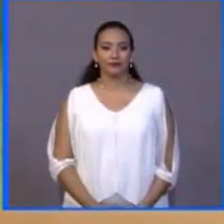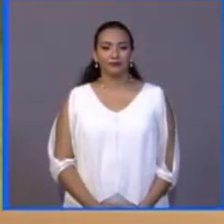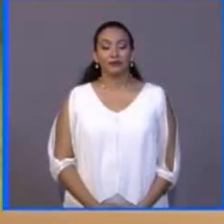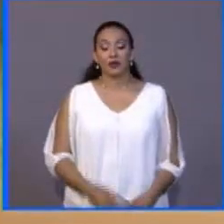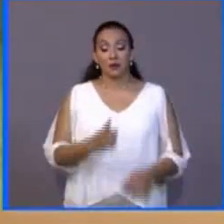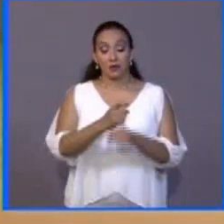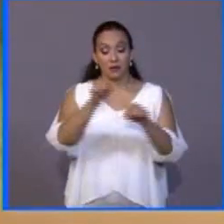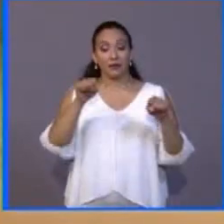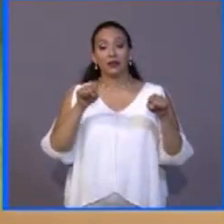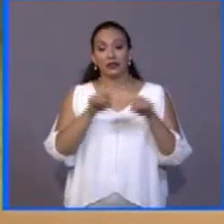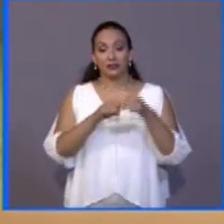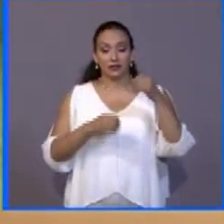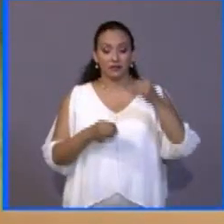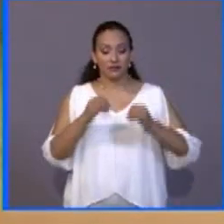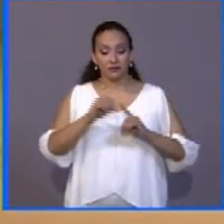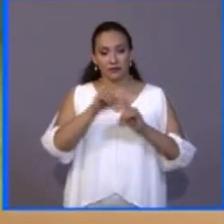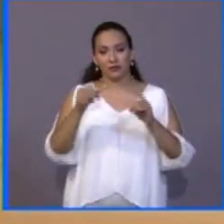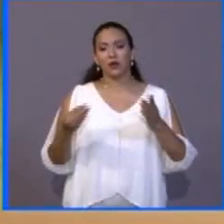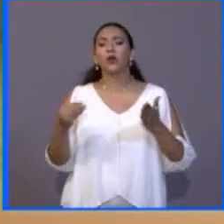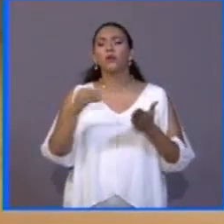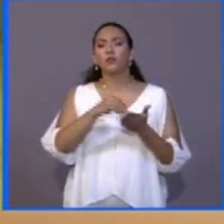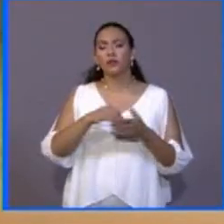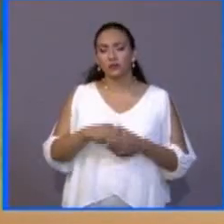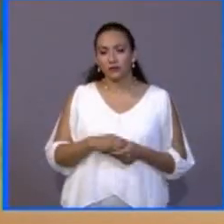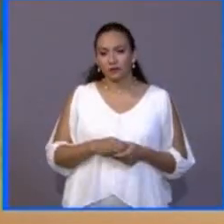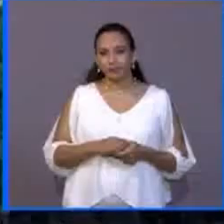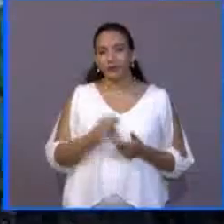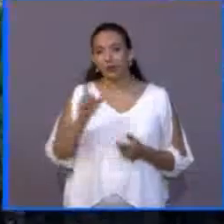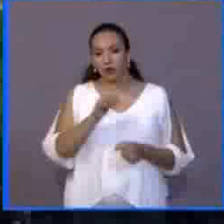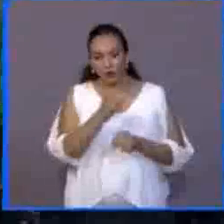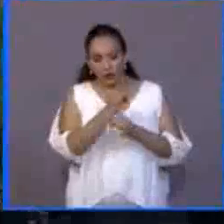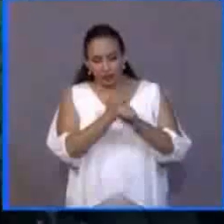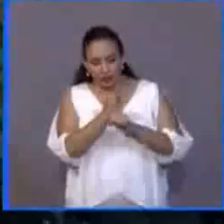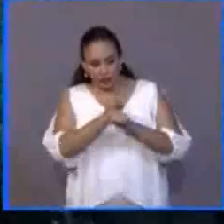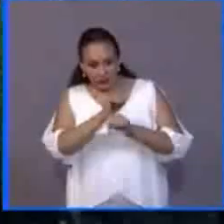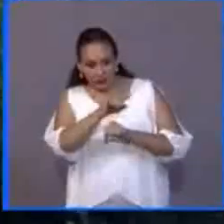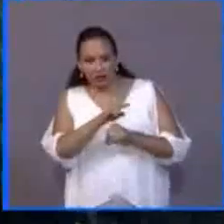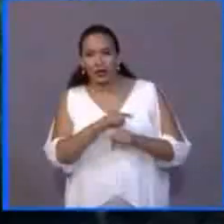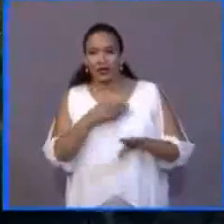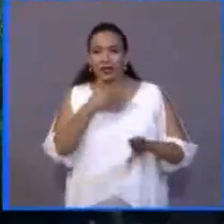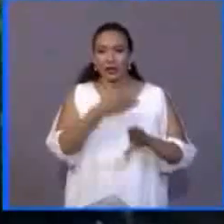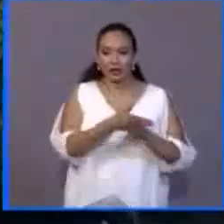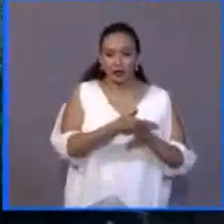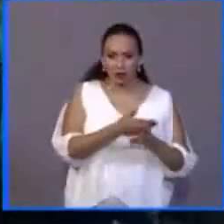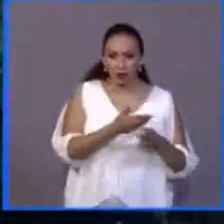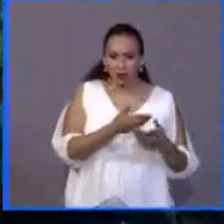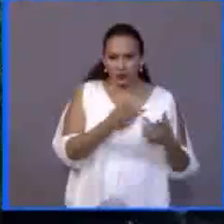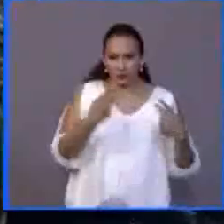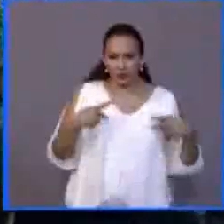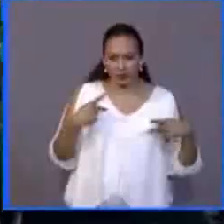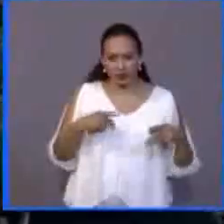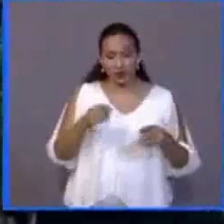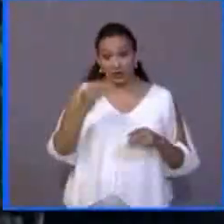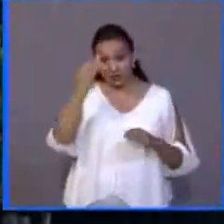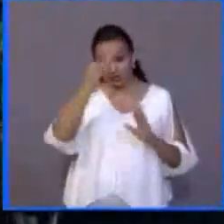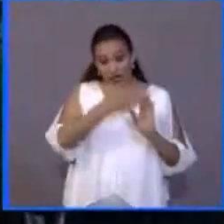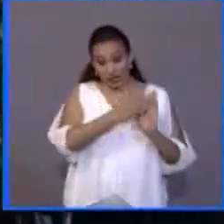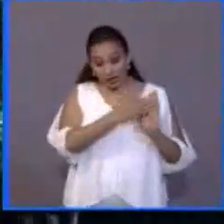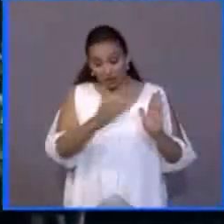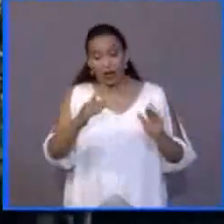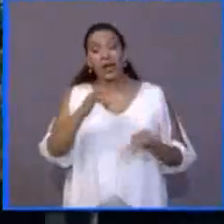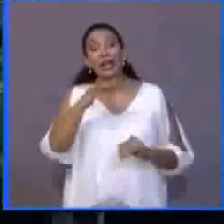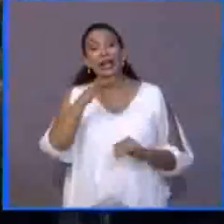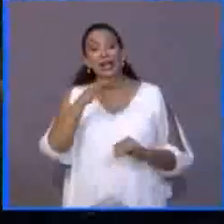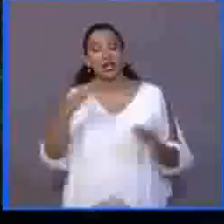La primera sala de la Corte estableció que la posible investigación de crímenes de lesa humanidad registrados durante el periodo conocido como la